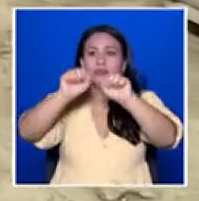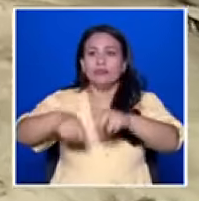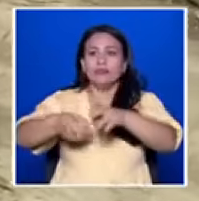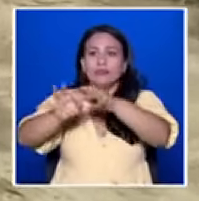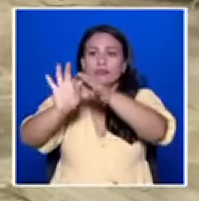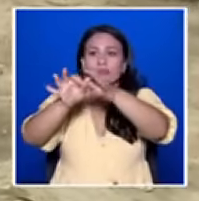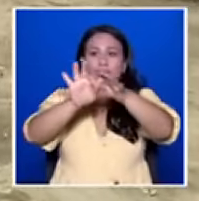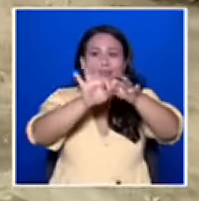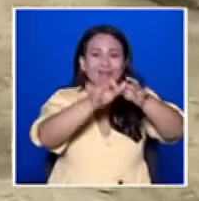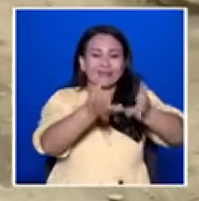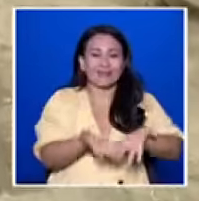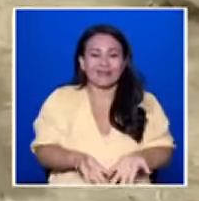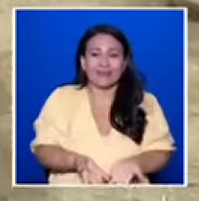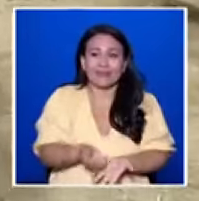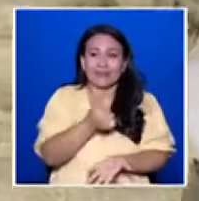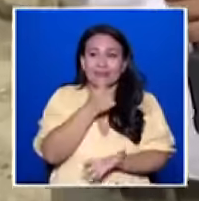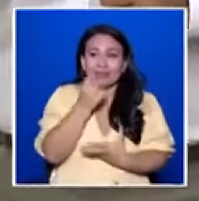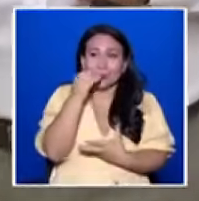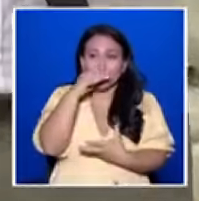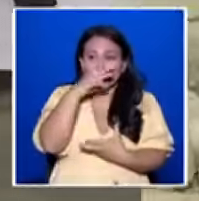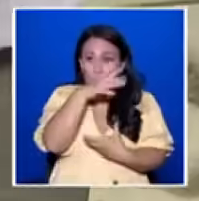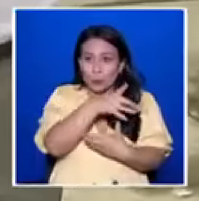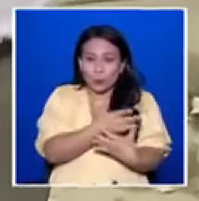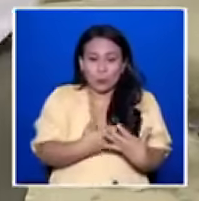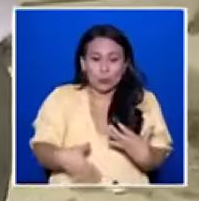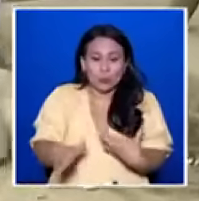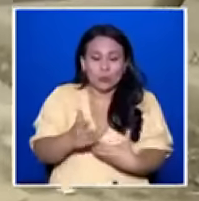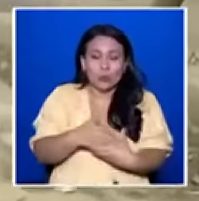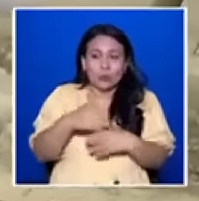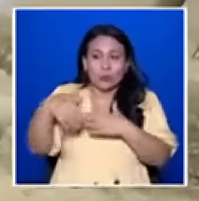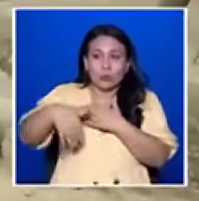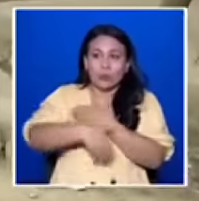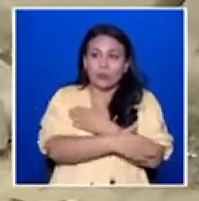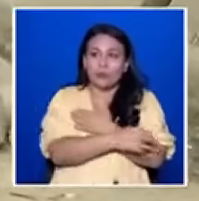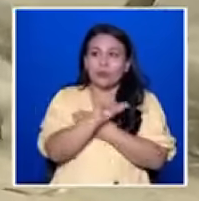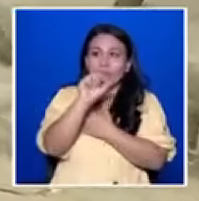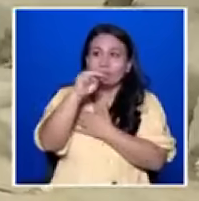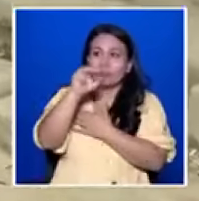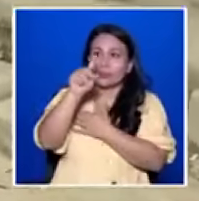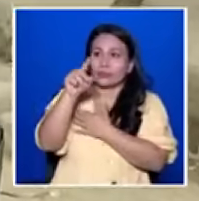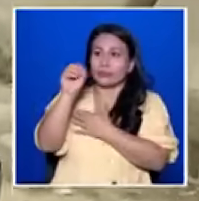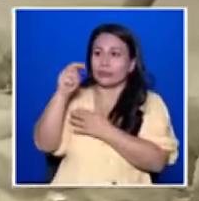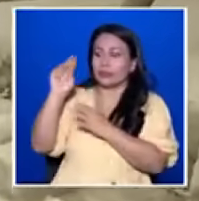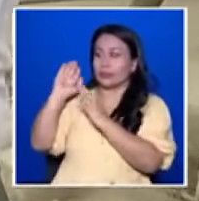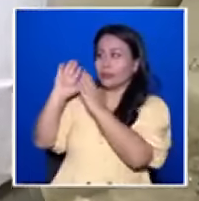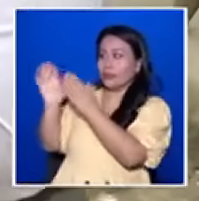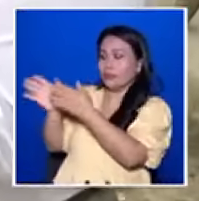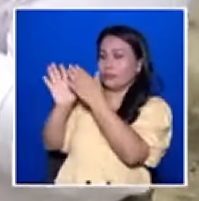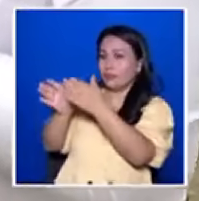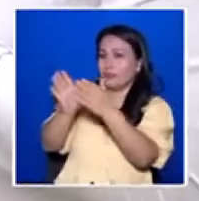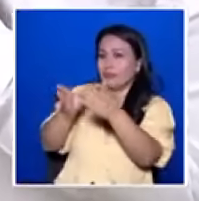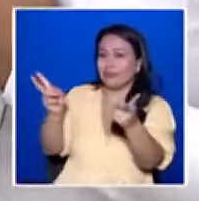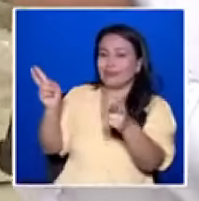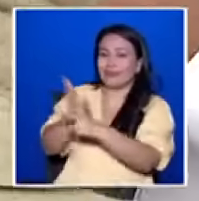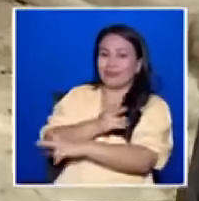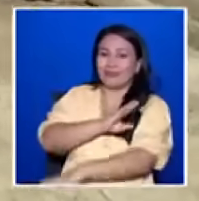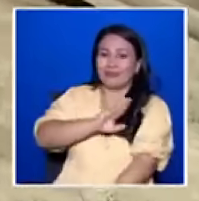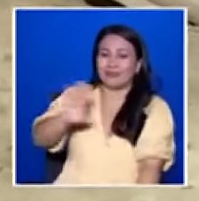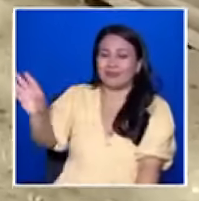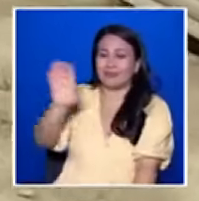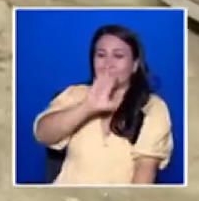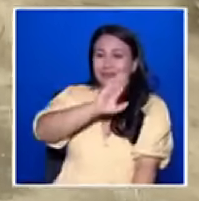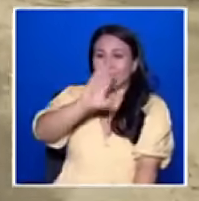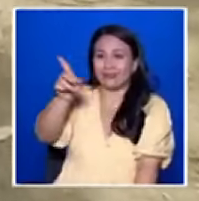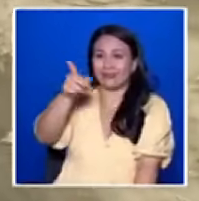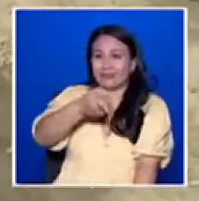están, por ejemplo. Hace un momento les estábamos mostrando la avenida principal Amazonas, pero las transversales hacia la cooperativa 5 de junio,